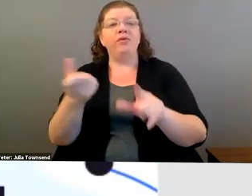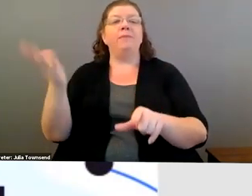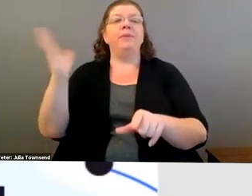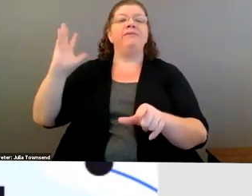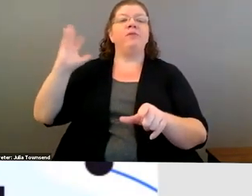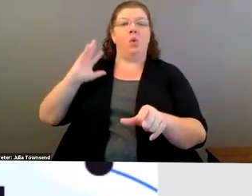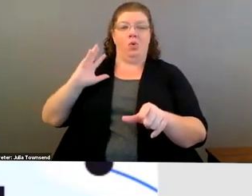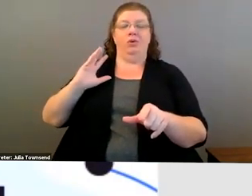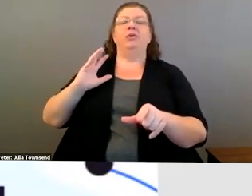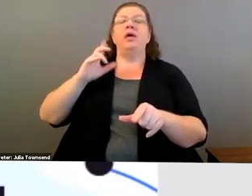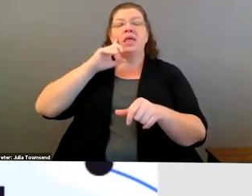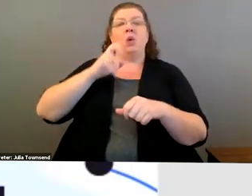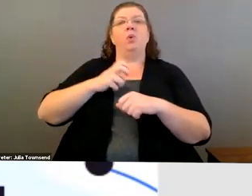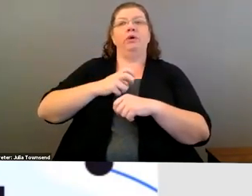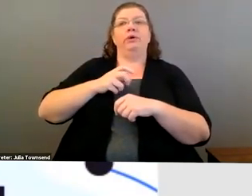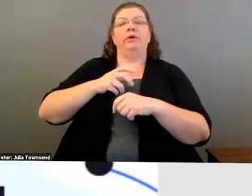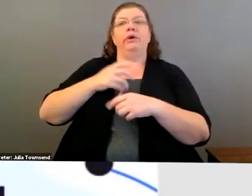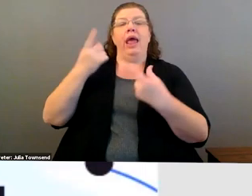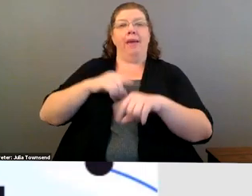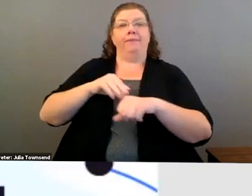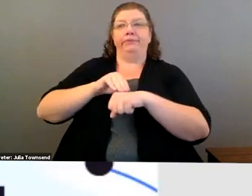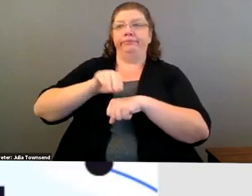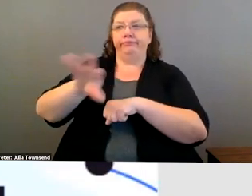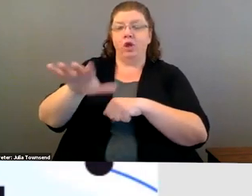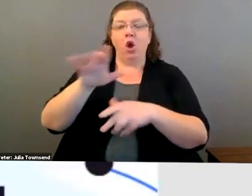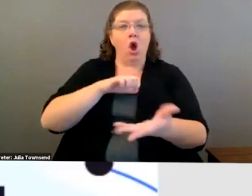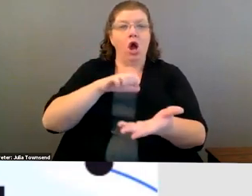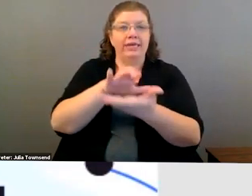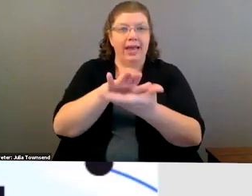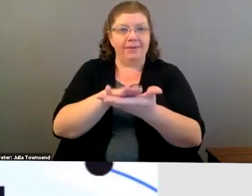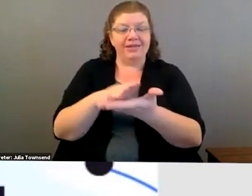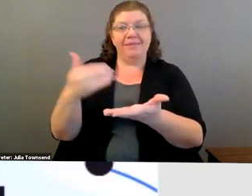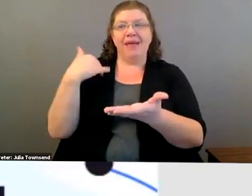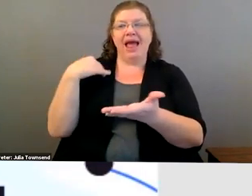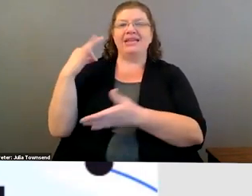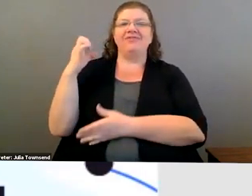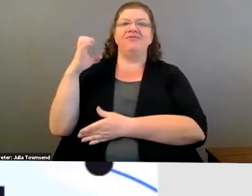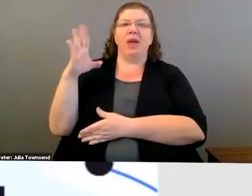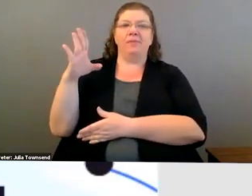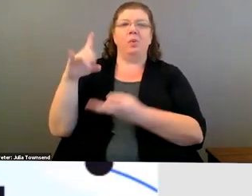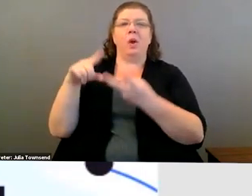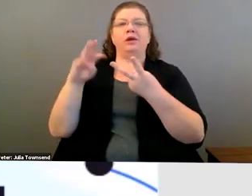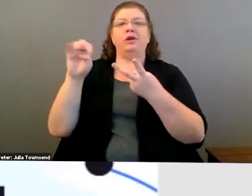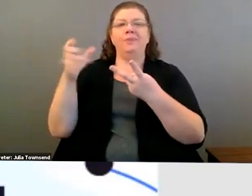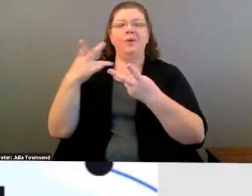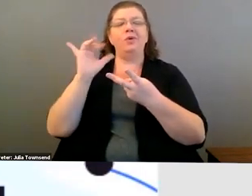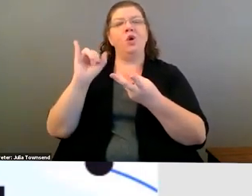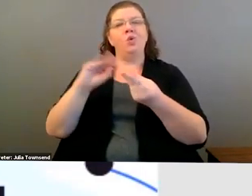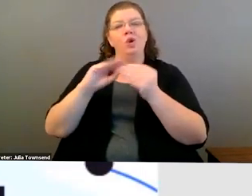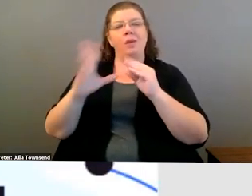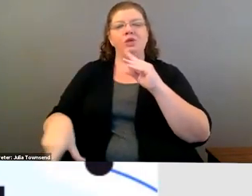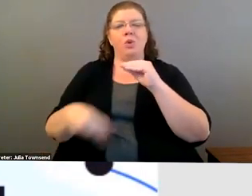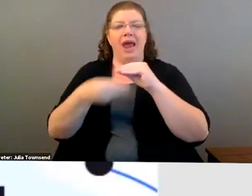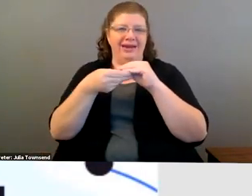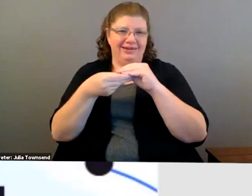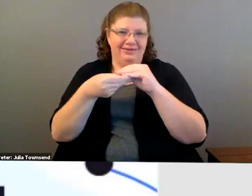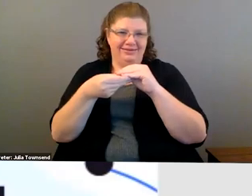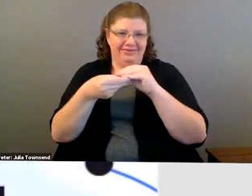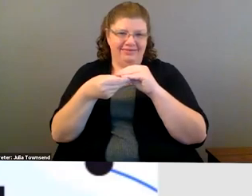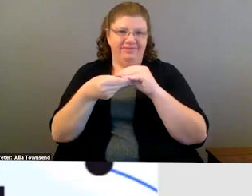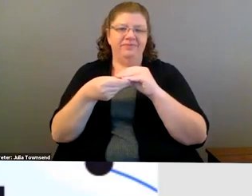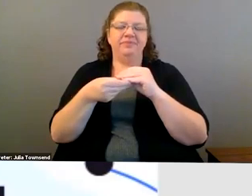casos anteriores de transmisión que habían ocurrido en el plantel en febrero y en marzo y ese esos los añadimos